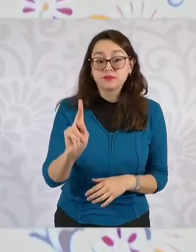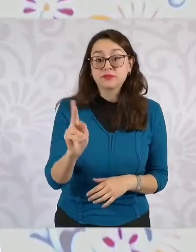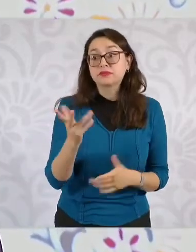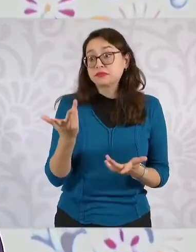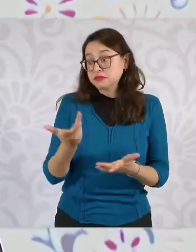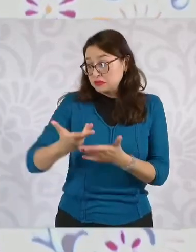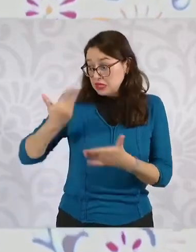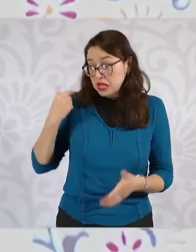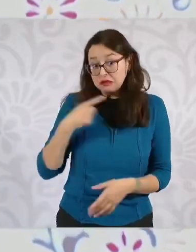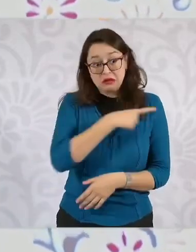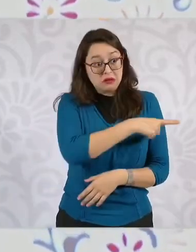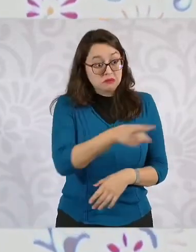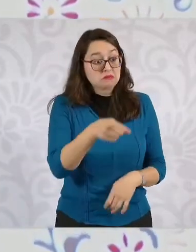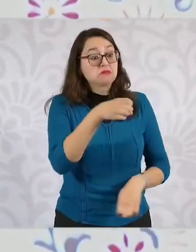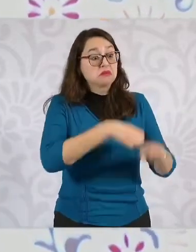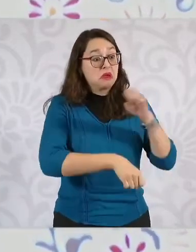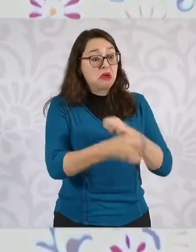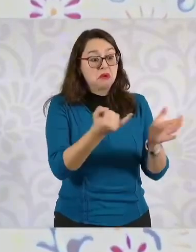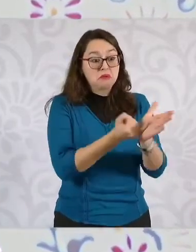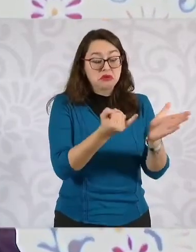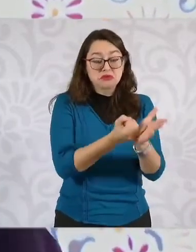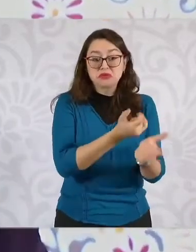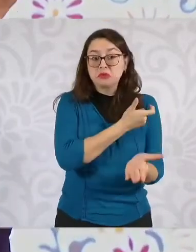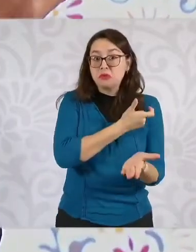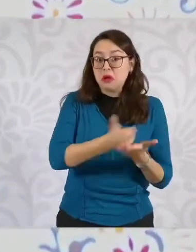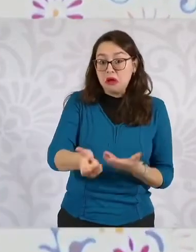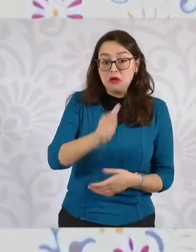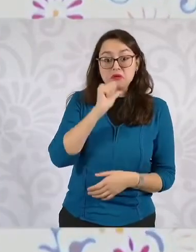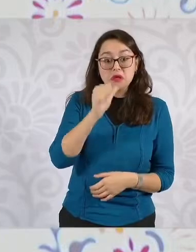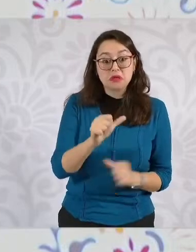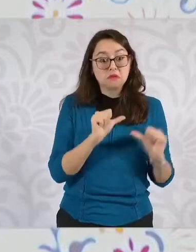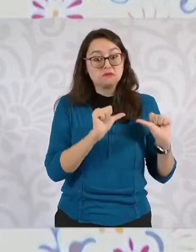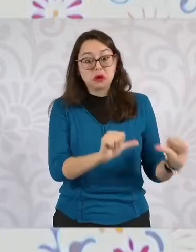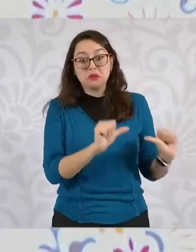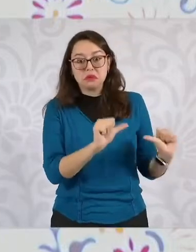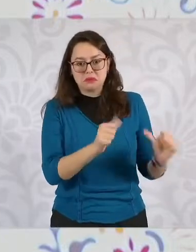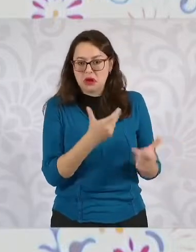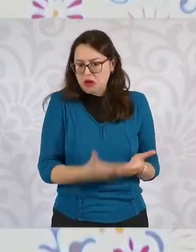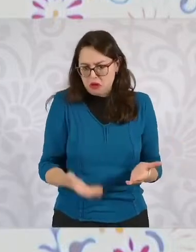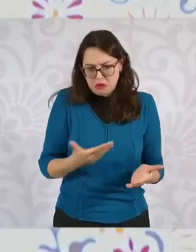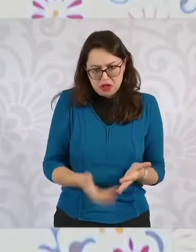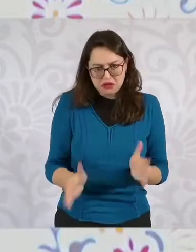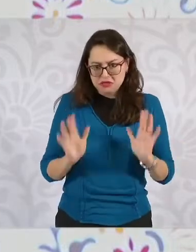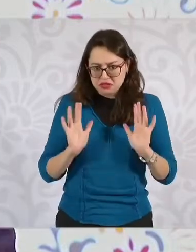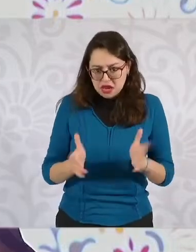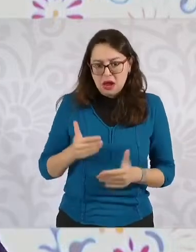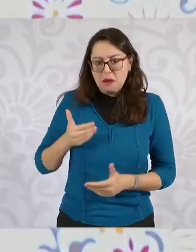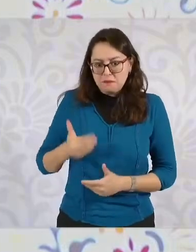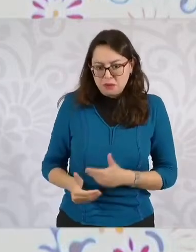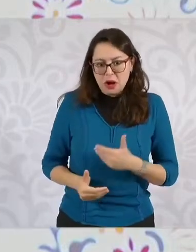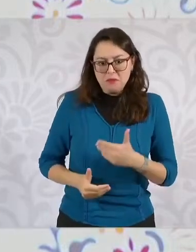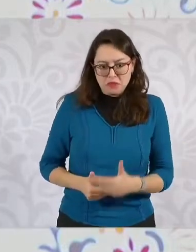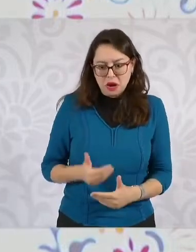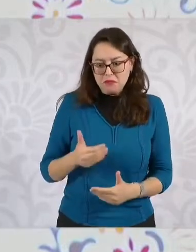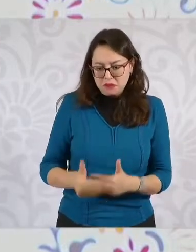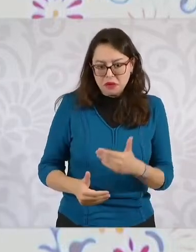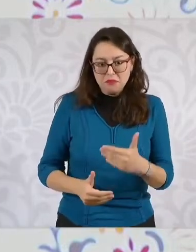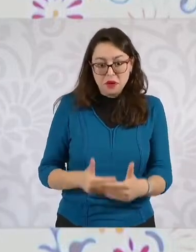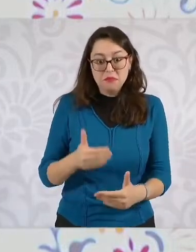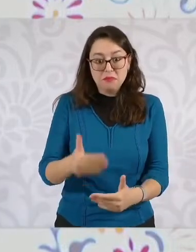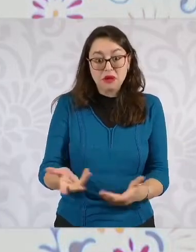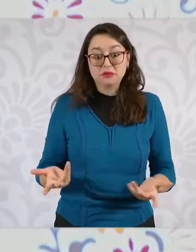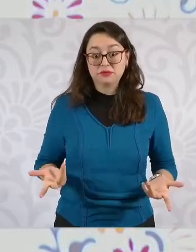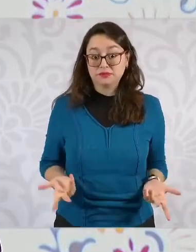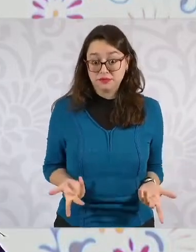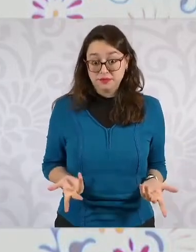Felipe Calderón desde su guarida estará limpiando su imagen, pero jamás lo podrá limpiar porque